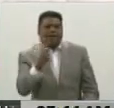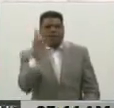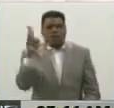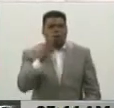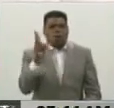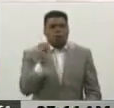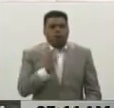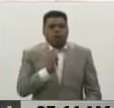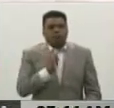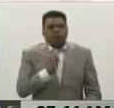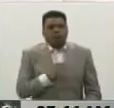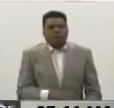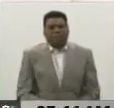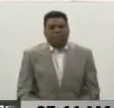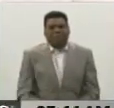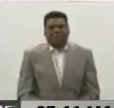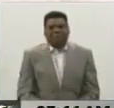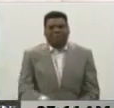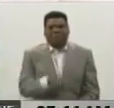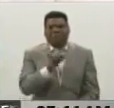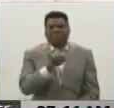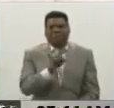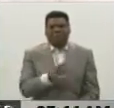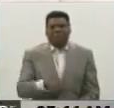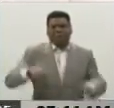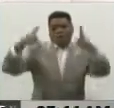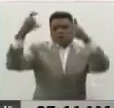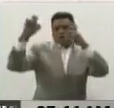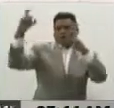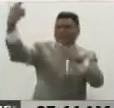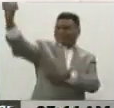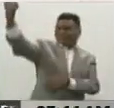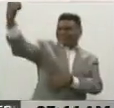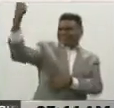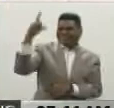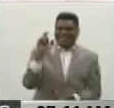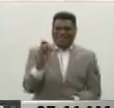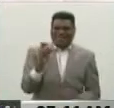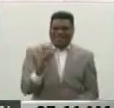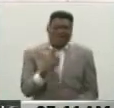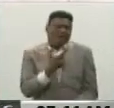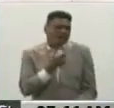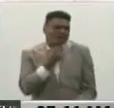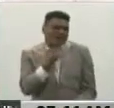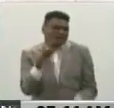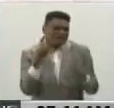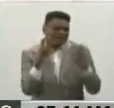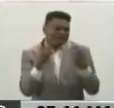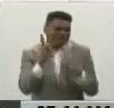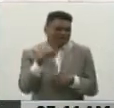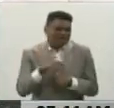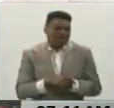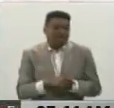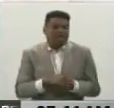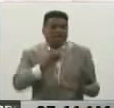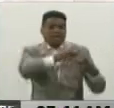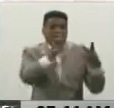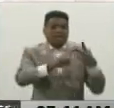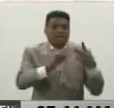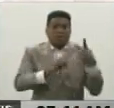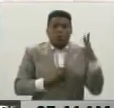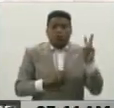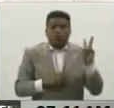tienen en ese tipo de... Son las que más fotos se toman, hermano. También, también. Pero también le sigue entonces el Twitter con 6.4